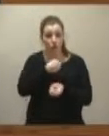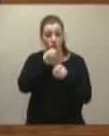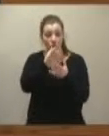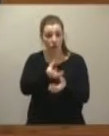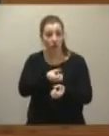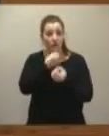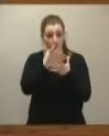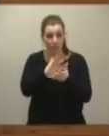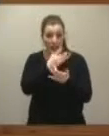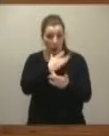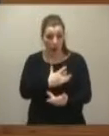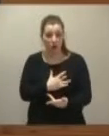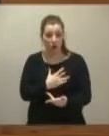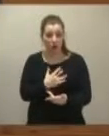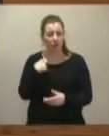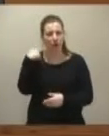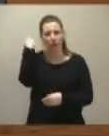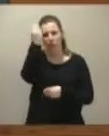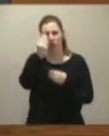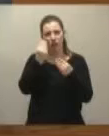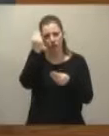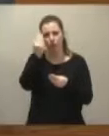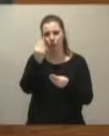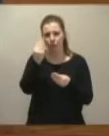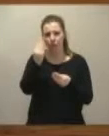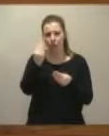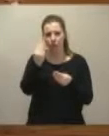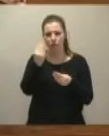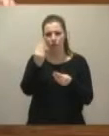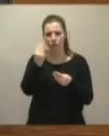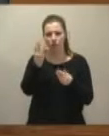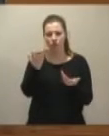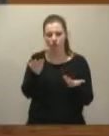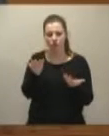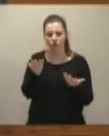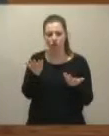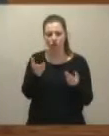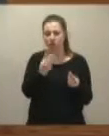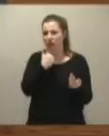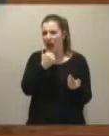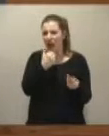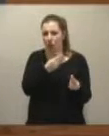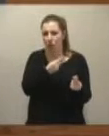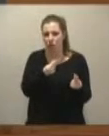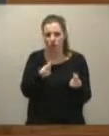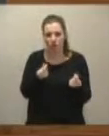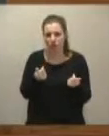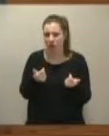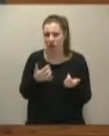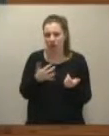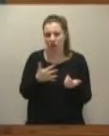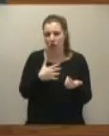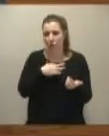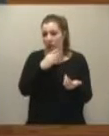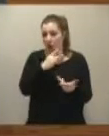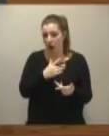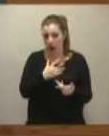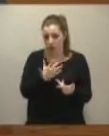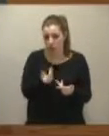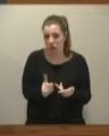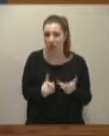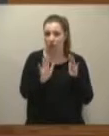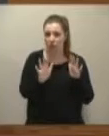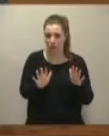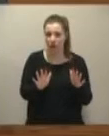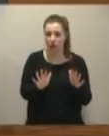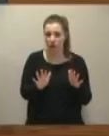ustedes plantean en este momento, creo que tiene algunas derivaciones que que probablemente no es del caso ahora, ¿no?, pero